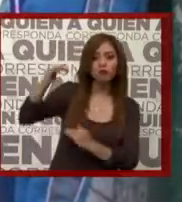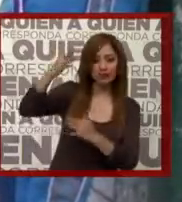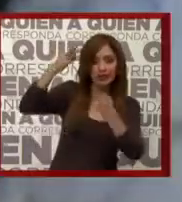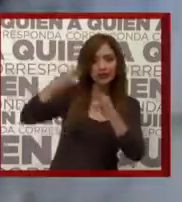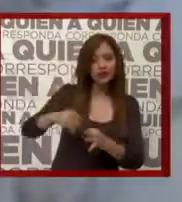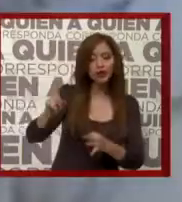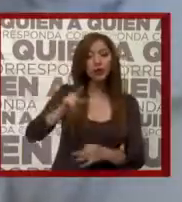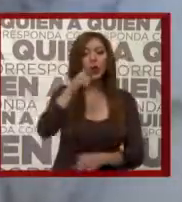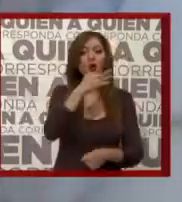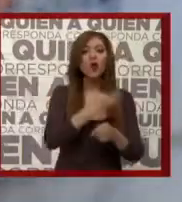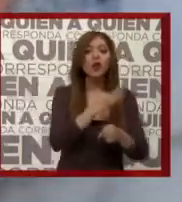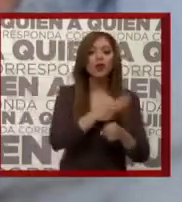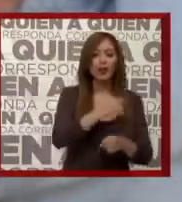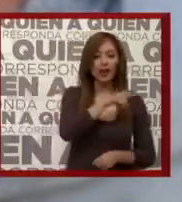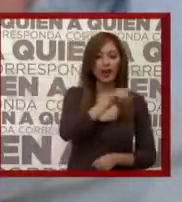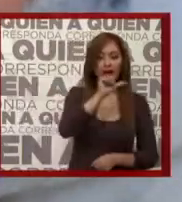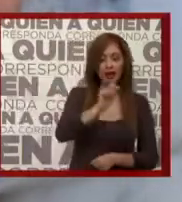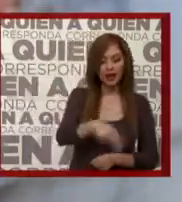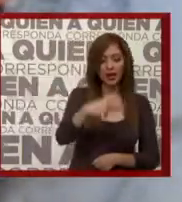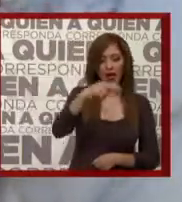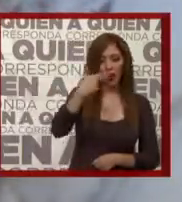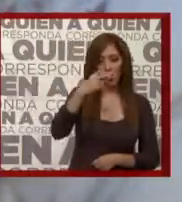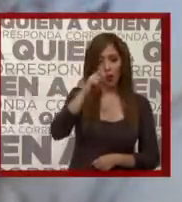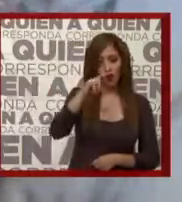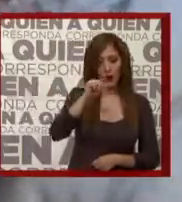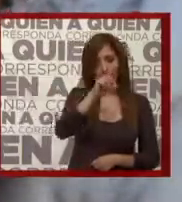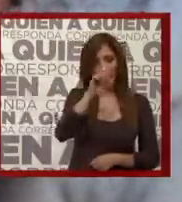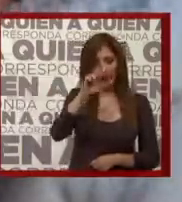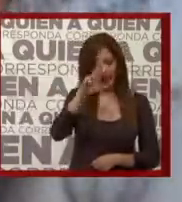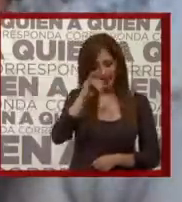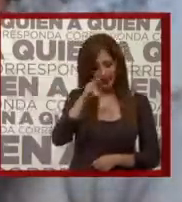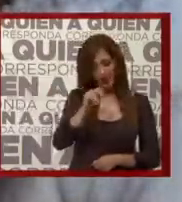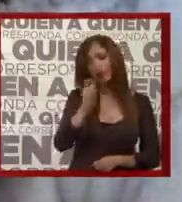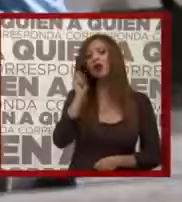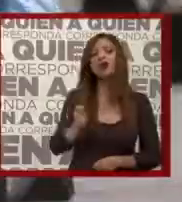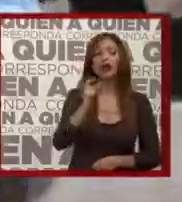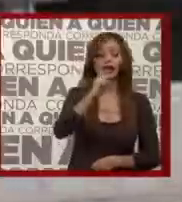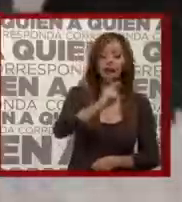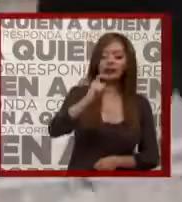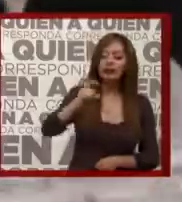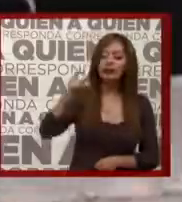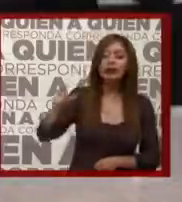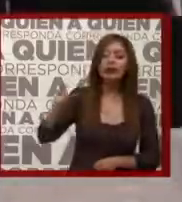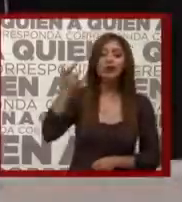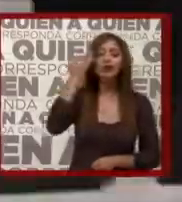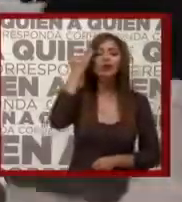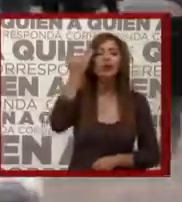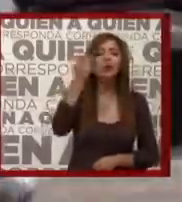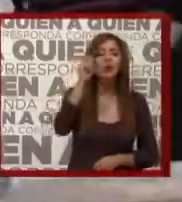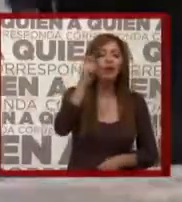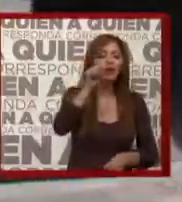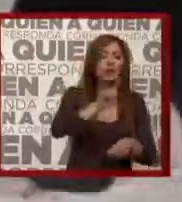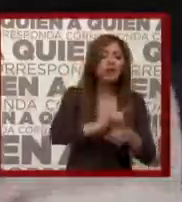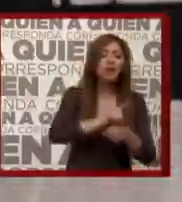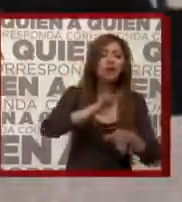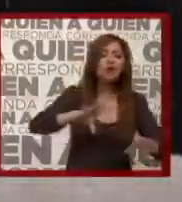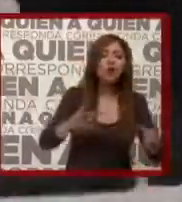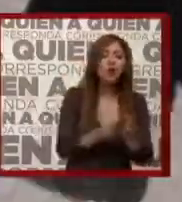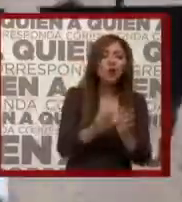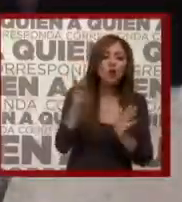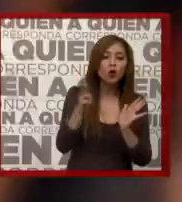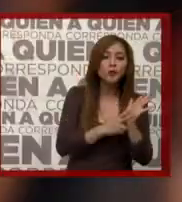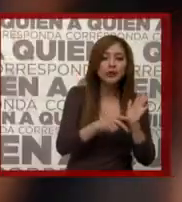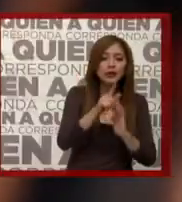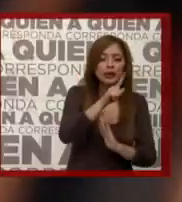que lleva a cabo Ángel, que es de la hormona del crecimiento. Cada frasquito, que me dura 20 días, tiene un costo de